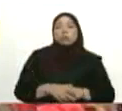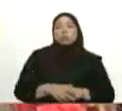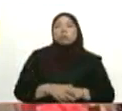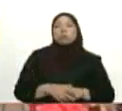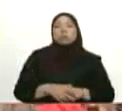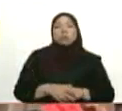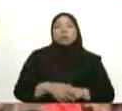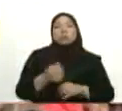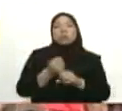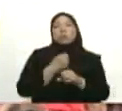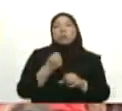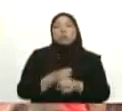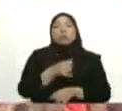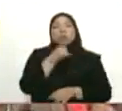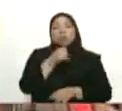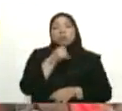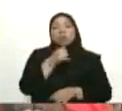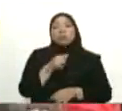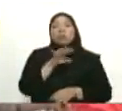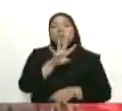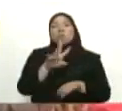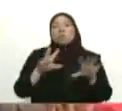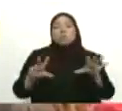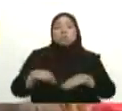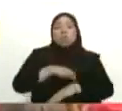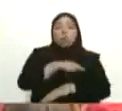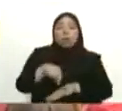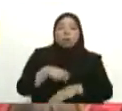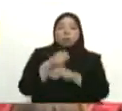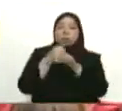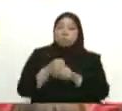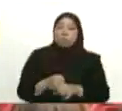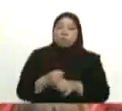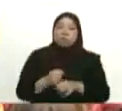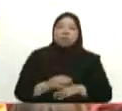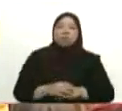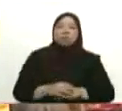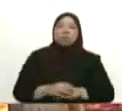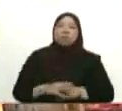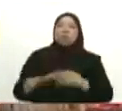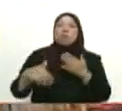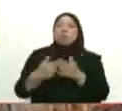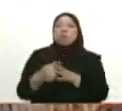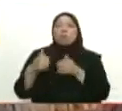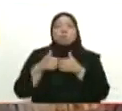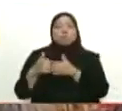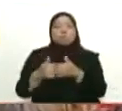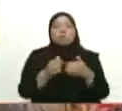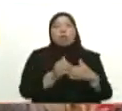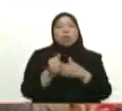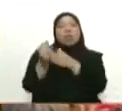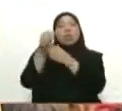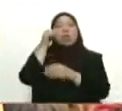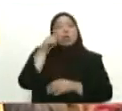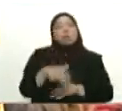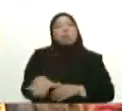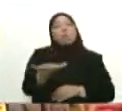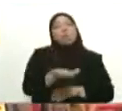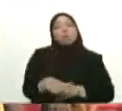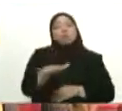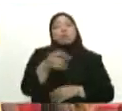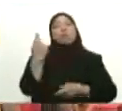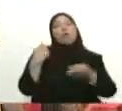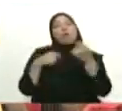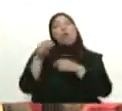disparos en 48 horas apenas vinieron a perseguir a los líderes populares Y